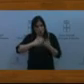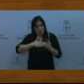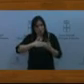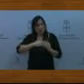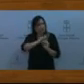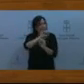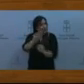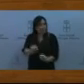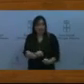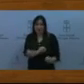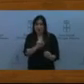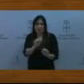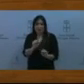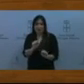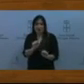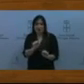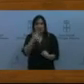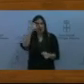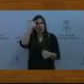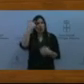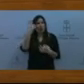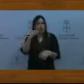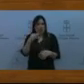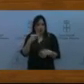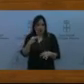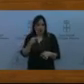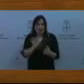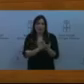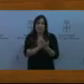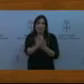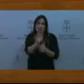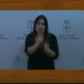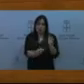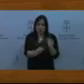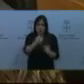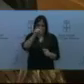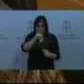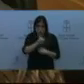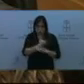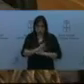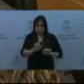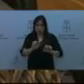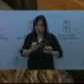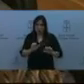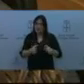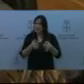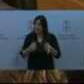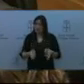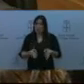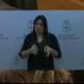coherencia de los servicios jurídicos de la Cámara y siempre lo hemos tenido en cuenta, con independencia que nuestras